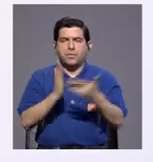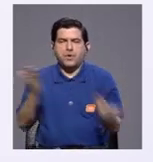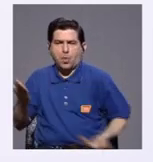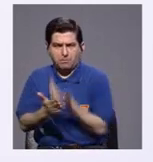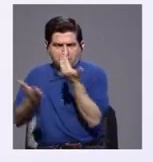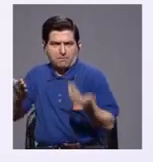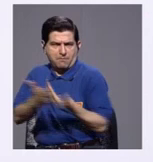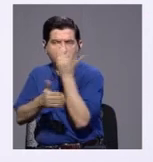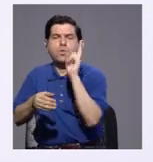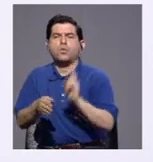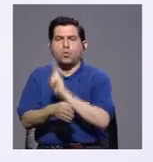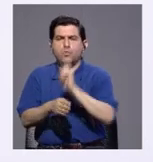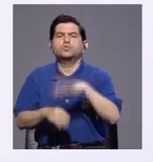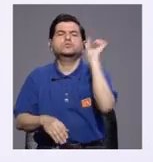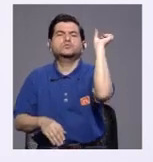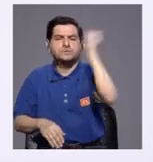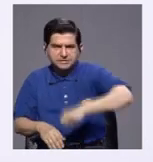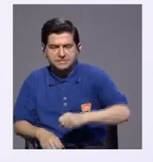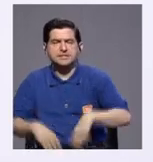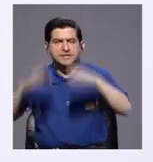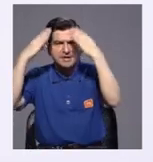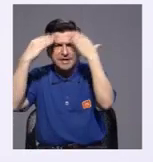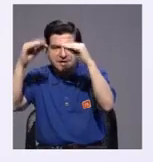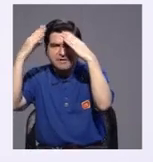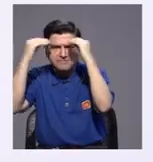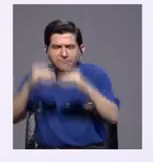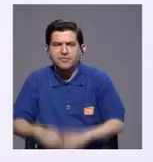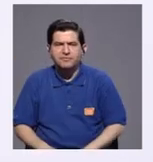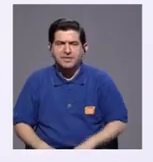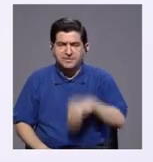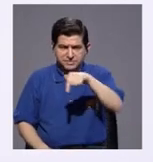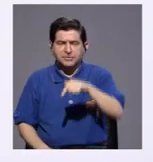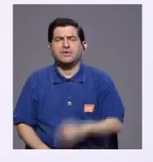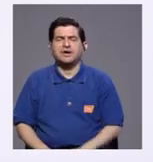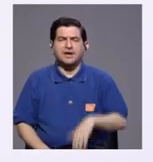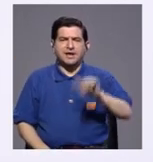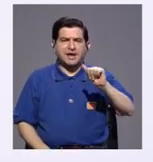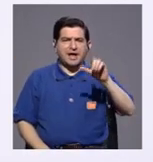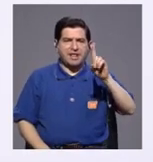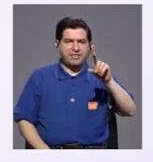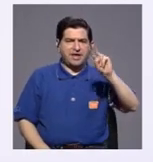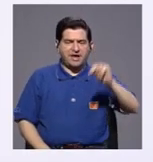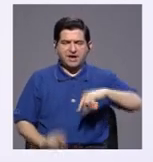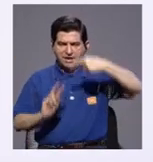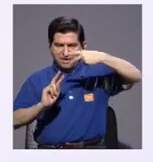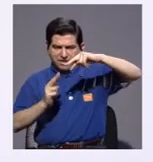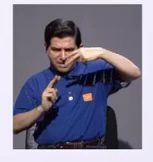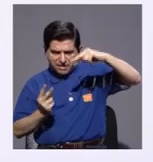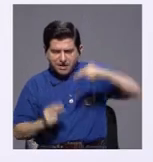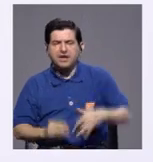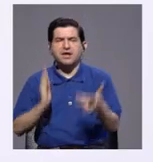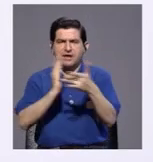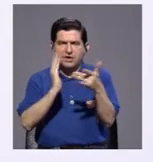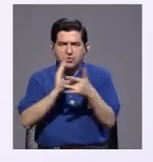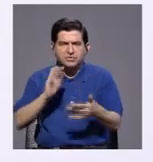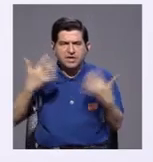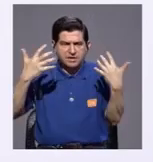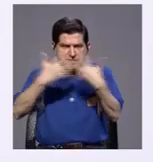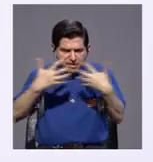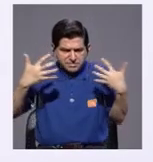ya si se hace uso de la información almacenada en la cadena de adn y a través de técnicas de adn recombinante